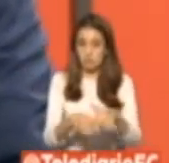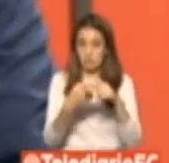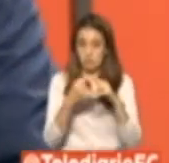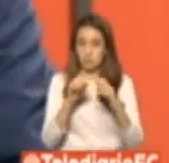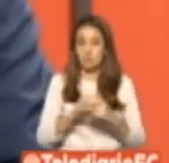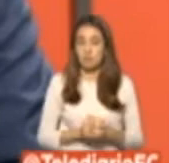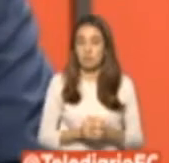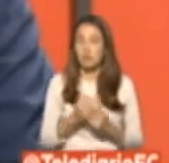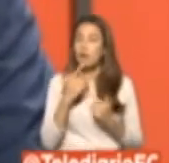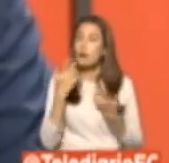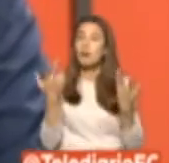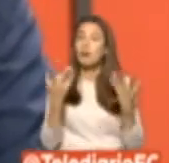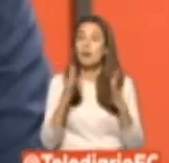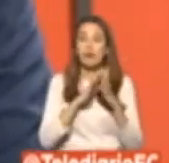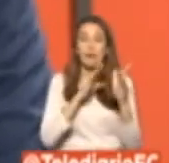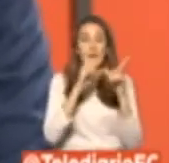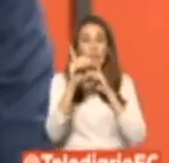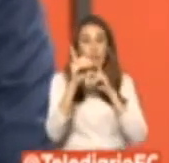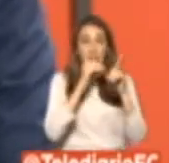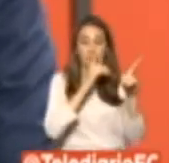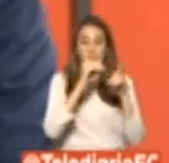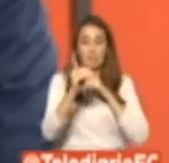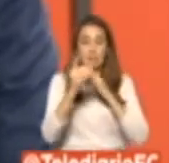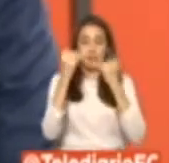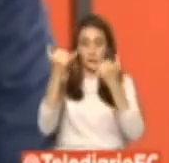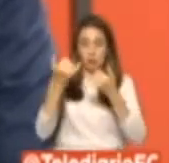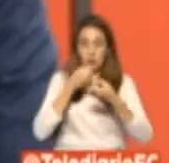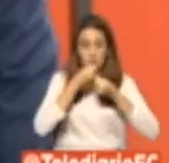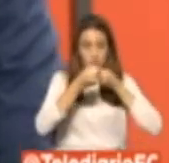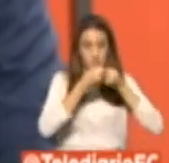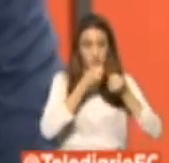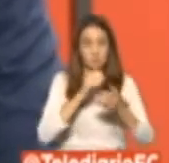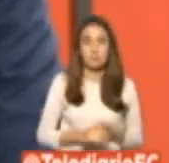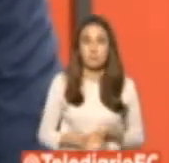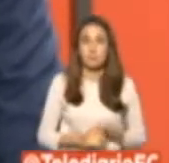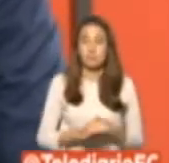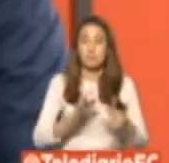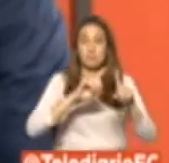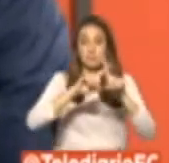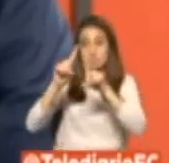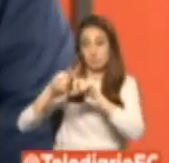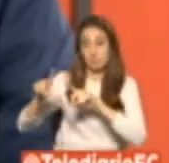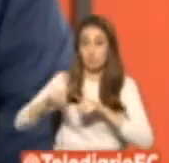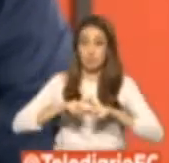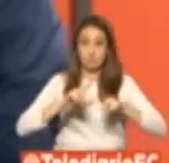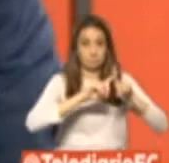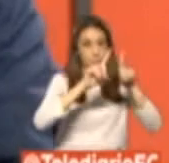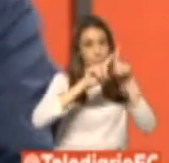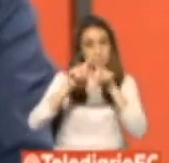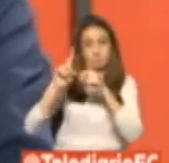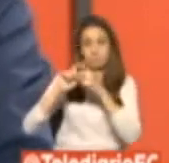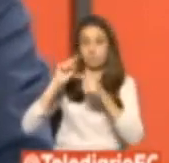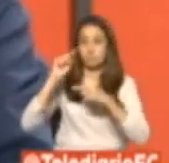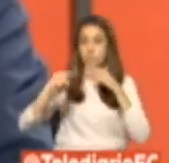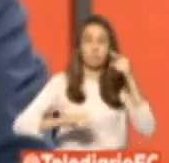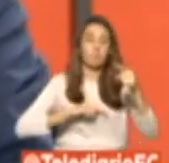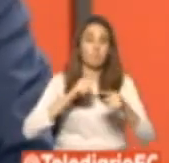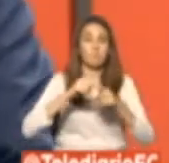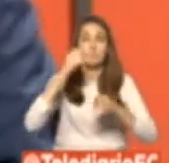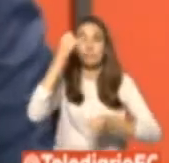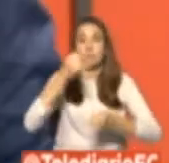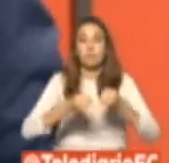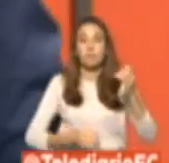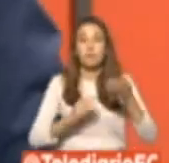silencio. Y que tiene que ver con el diálogo que vamos a tener en el mundo. Diversos premios en el que se produjeron las últimas